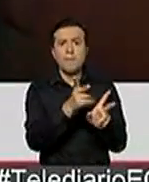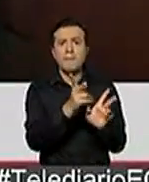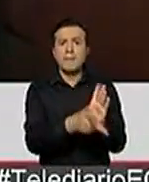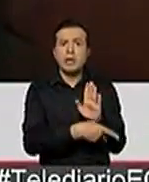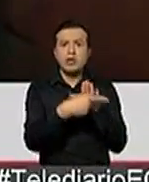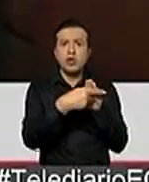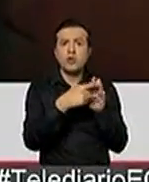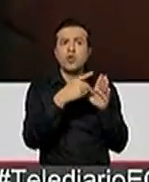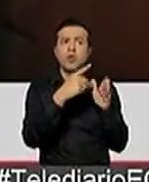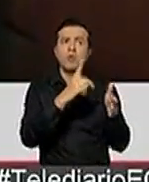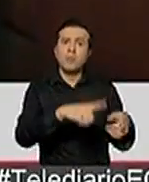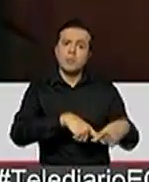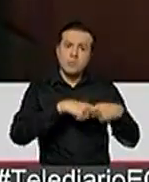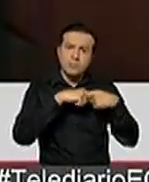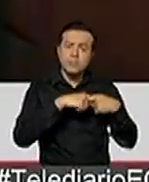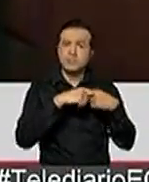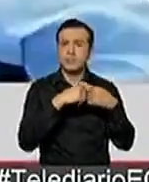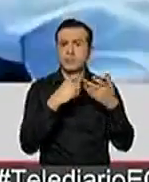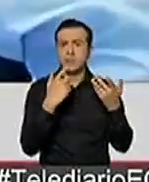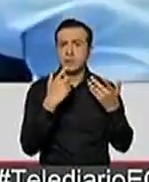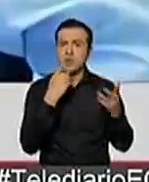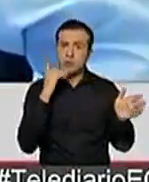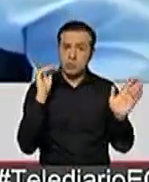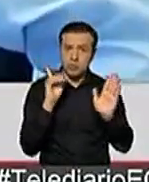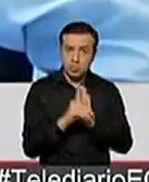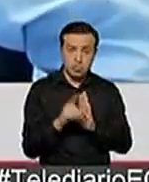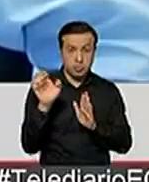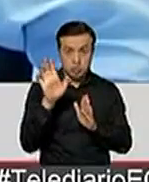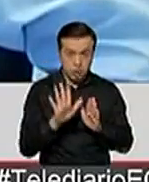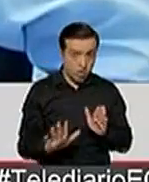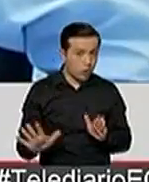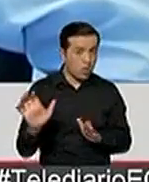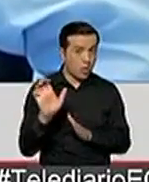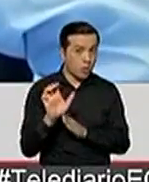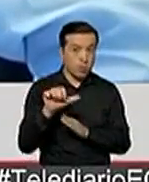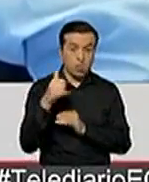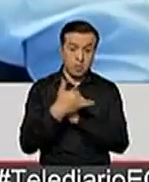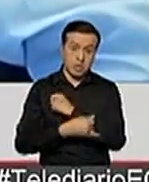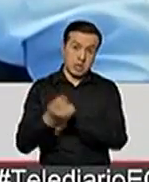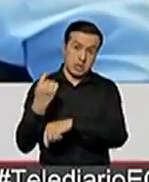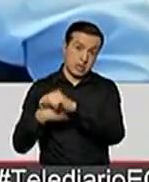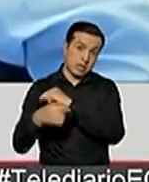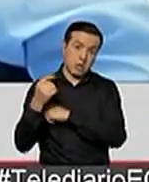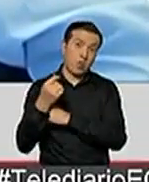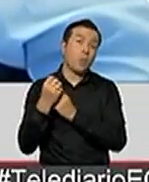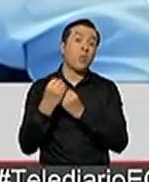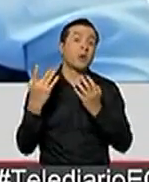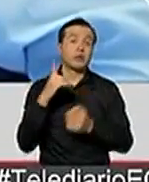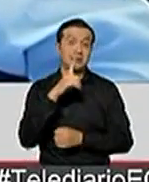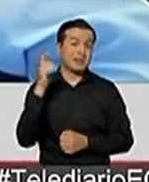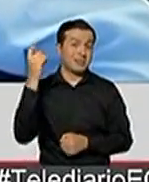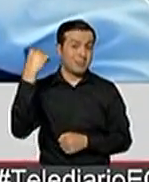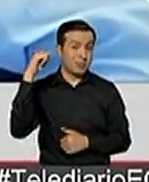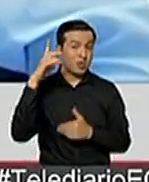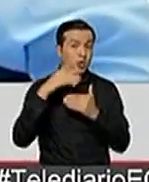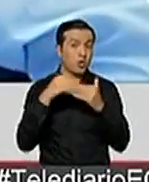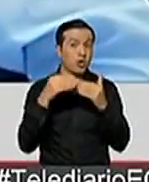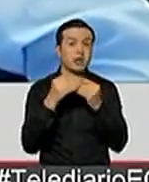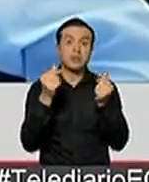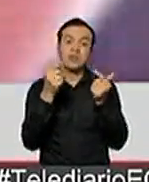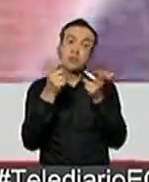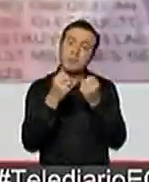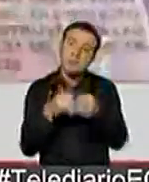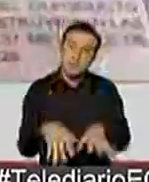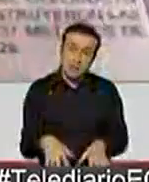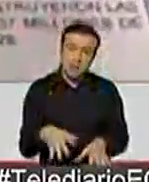el transporte por el oleoducto. La acción ocasionó que el país deje de exportar más de 100 millones de dólares en crudo. Además, por daños